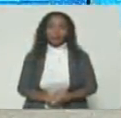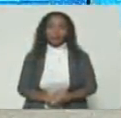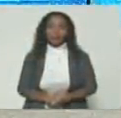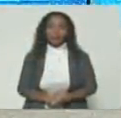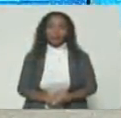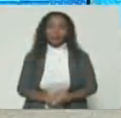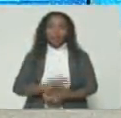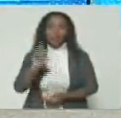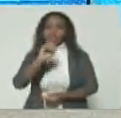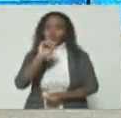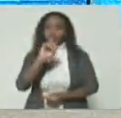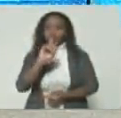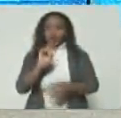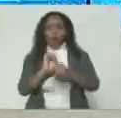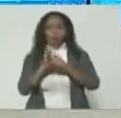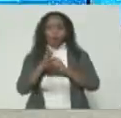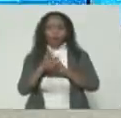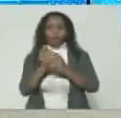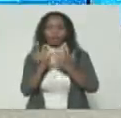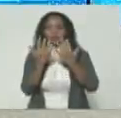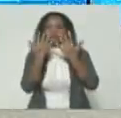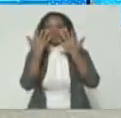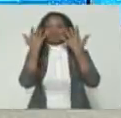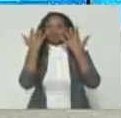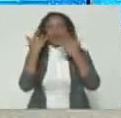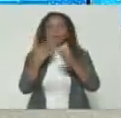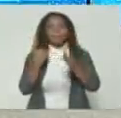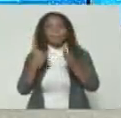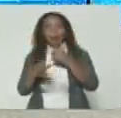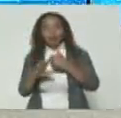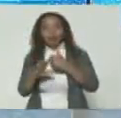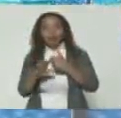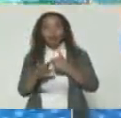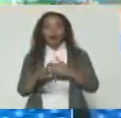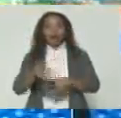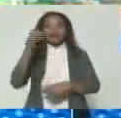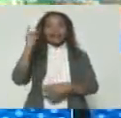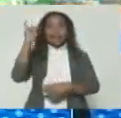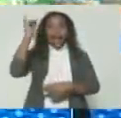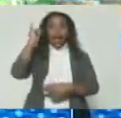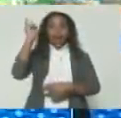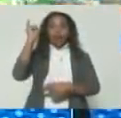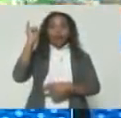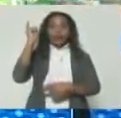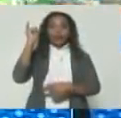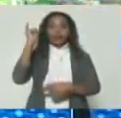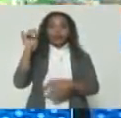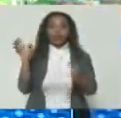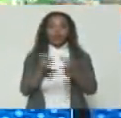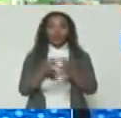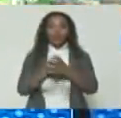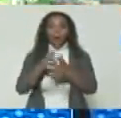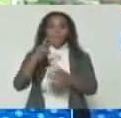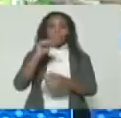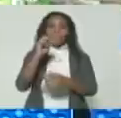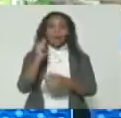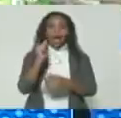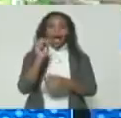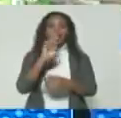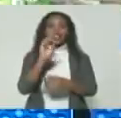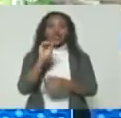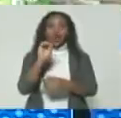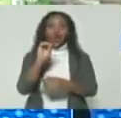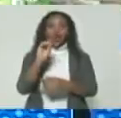no es Corona, es aroma, bueno, vámonos a San Felipe. Sector La Marroquina. Allá están